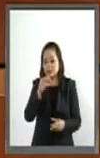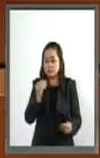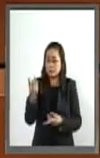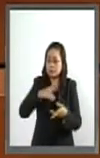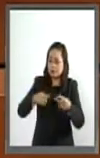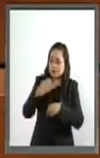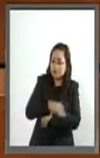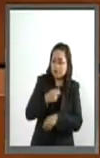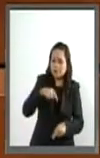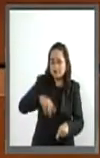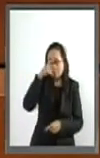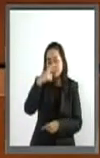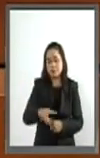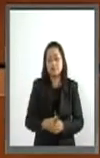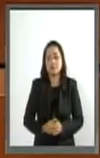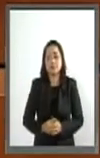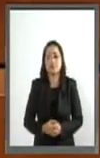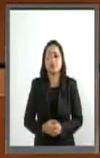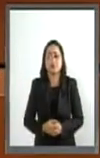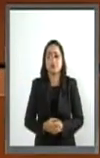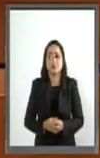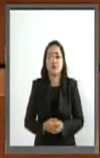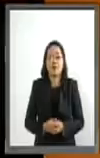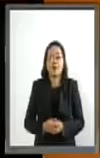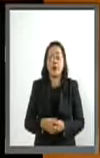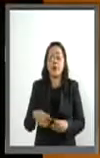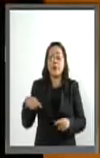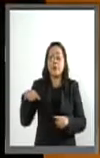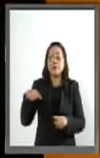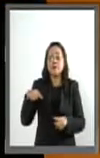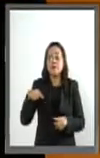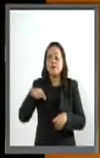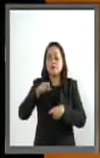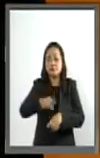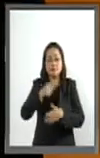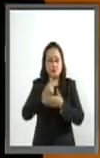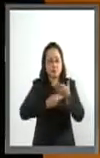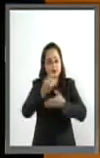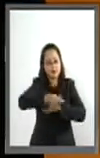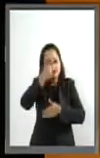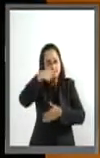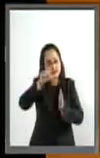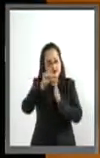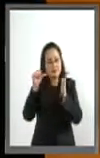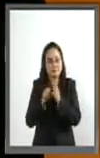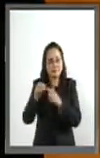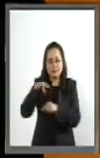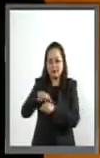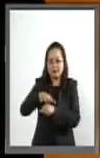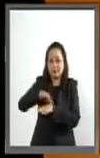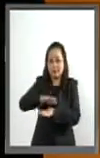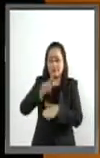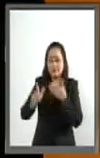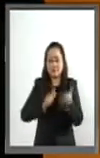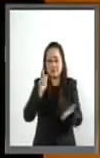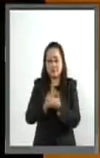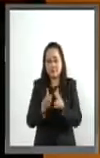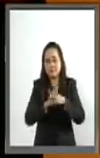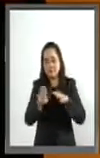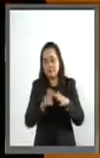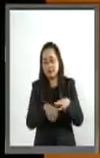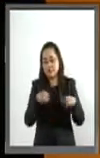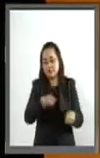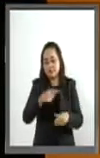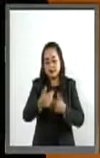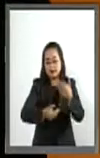transitan por el país. En este sentido, el proyecto de reforma al artículo 19 de la Ley de Migración es un importante